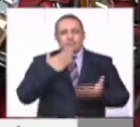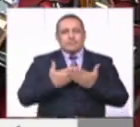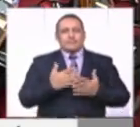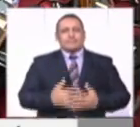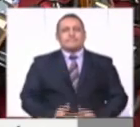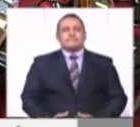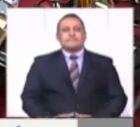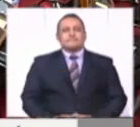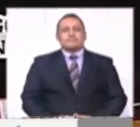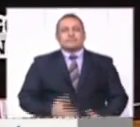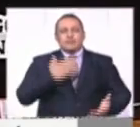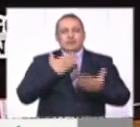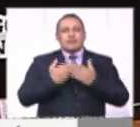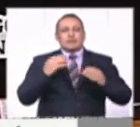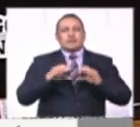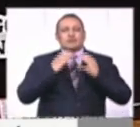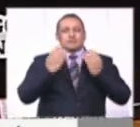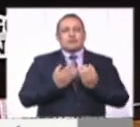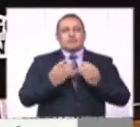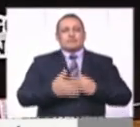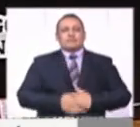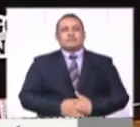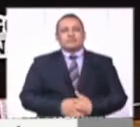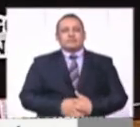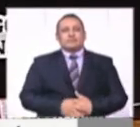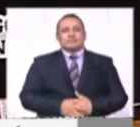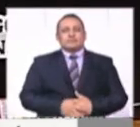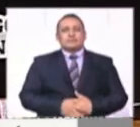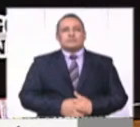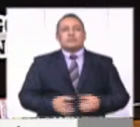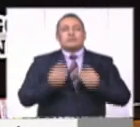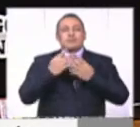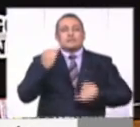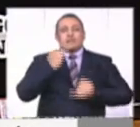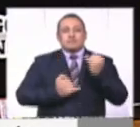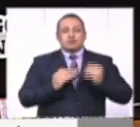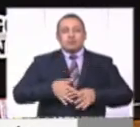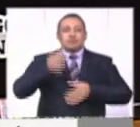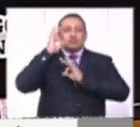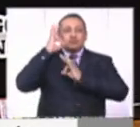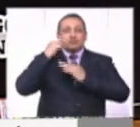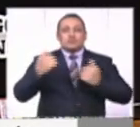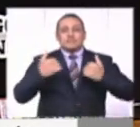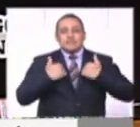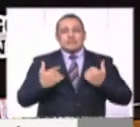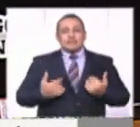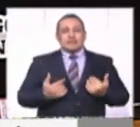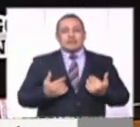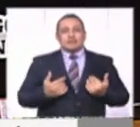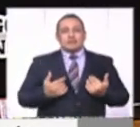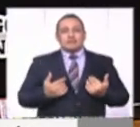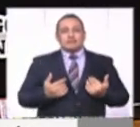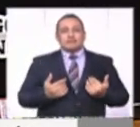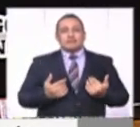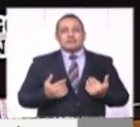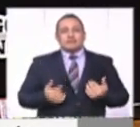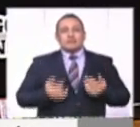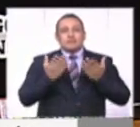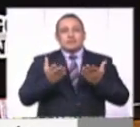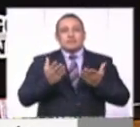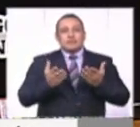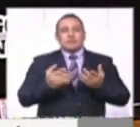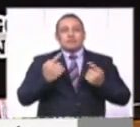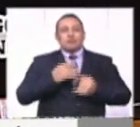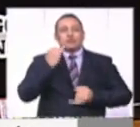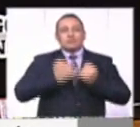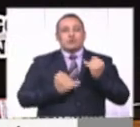peris Gracias congresista habiendo concluido el rol de oradores se da por